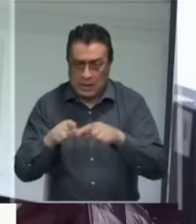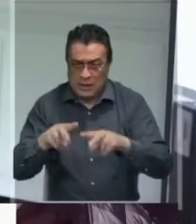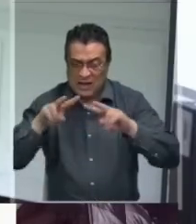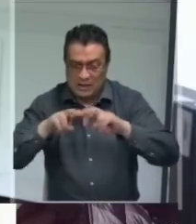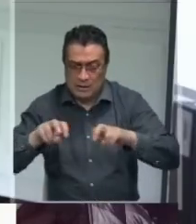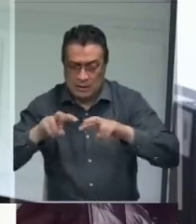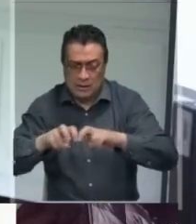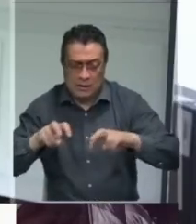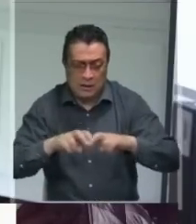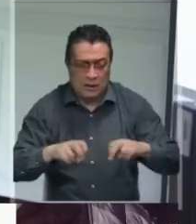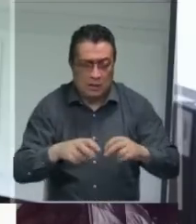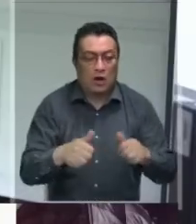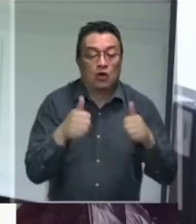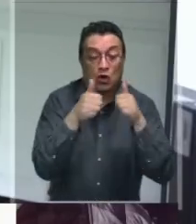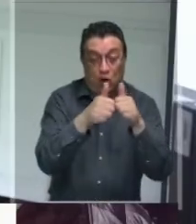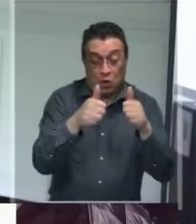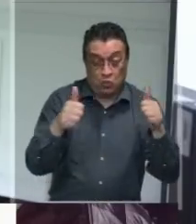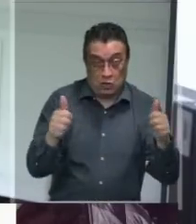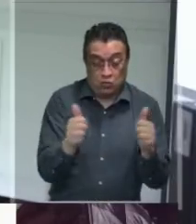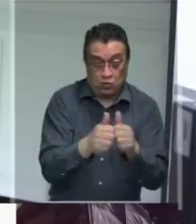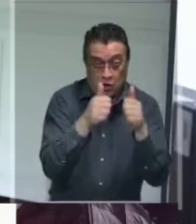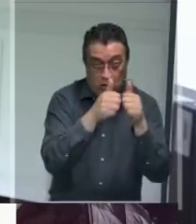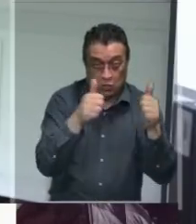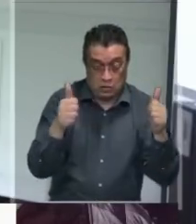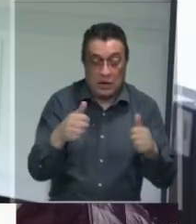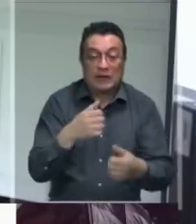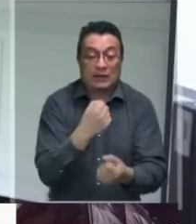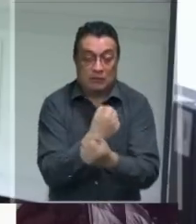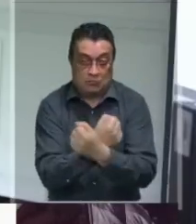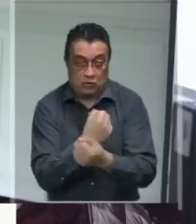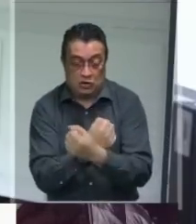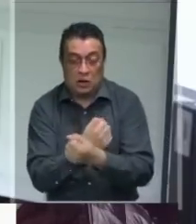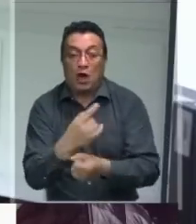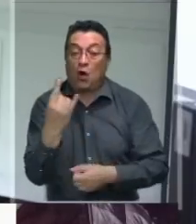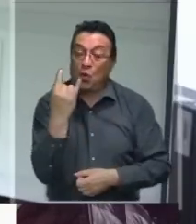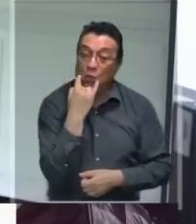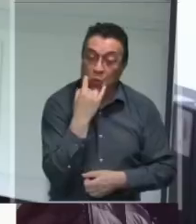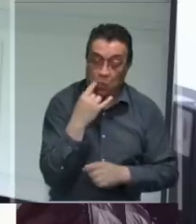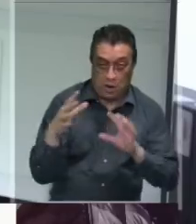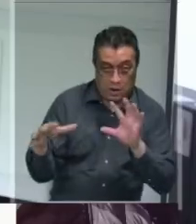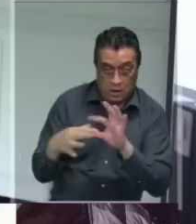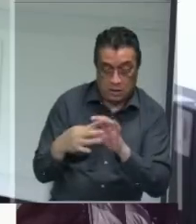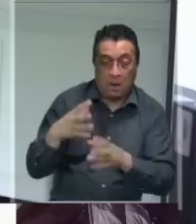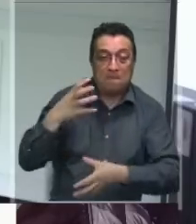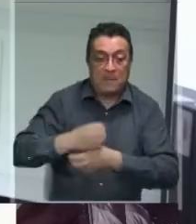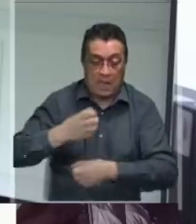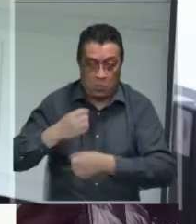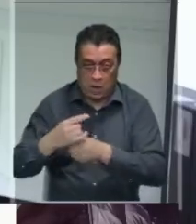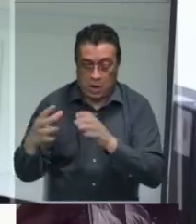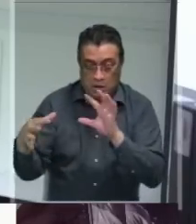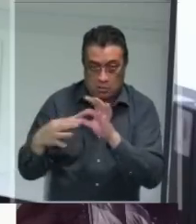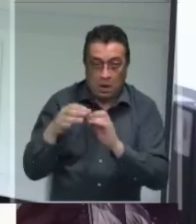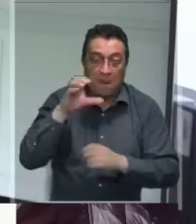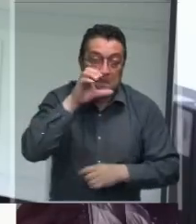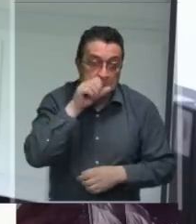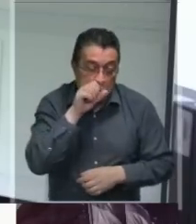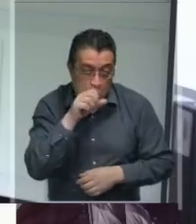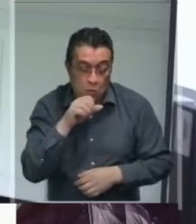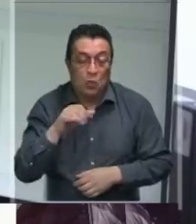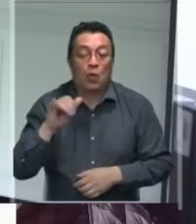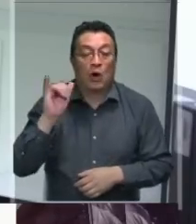con autoridades y policías de Uruguay, Paraguay, Perú